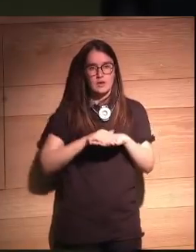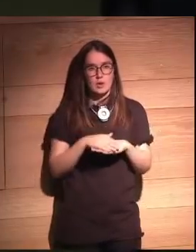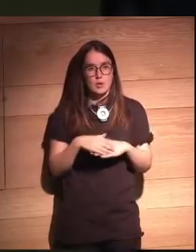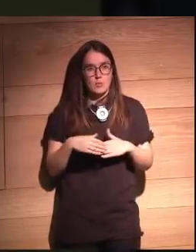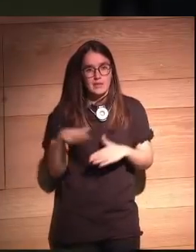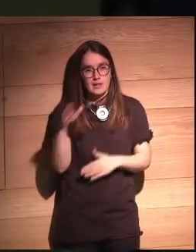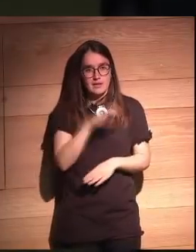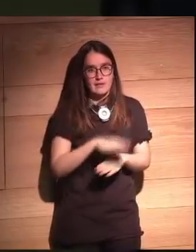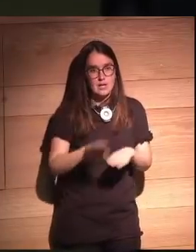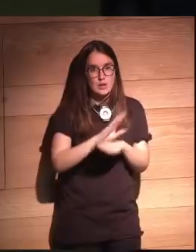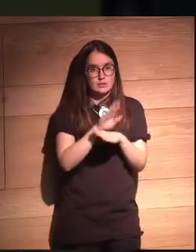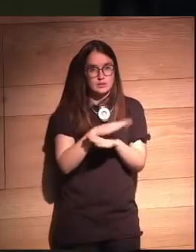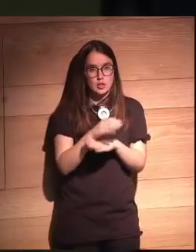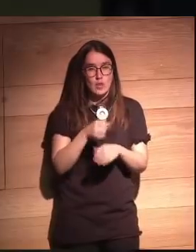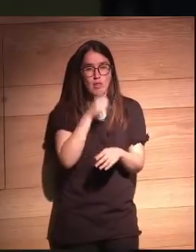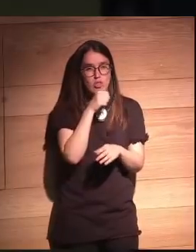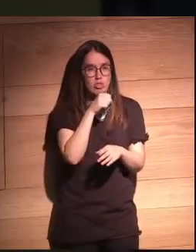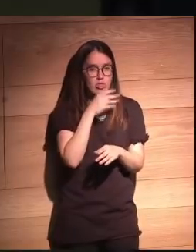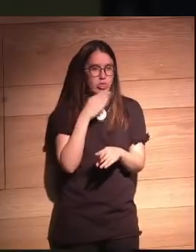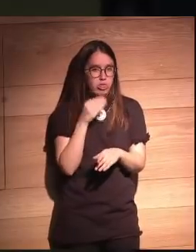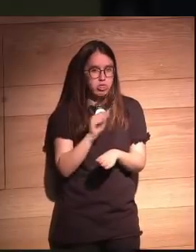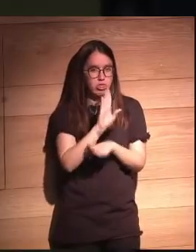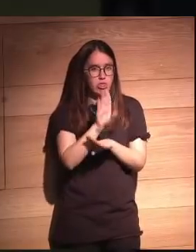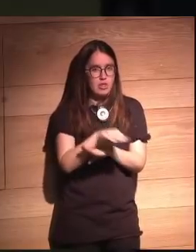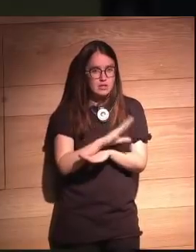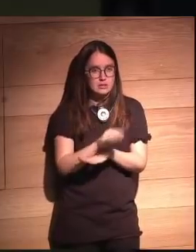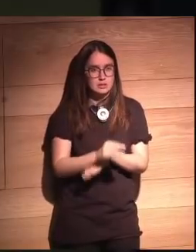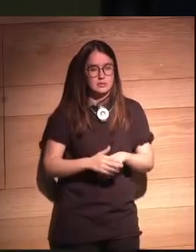de niños o de ancianos,